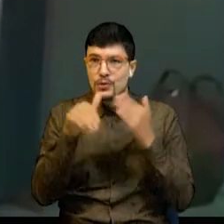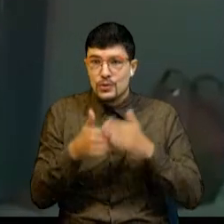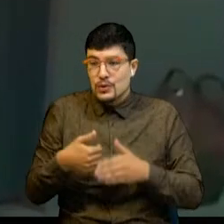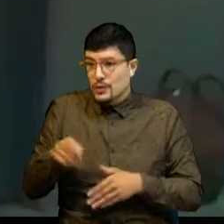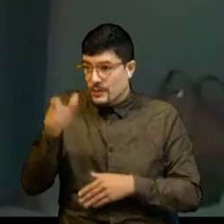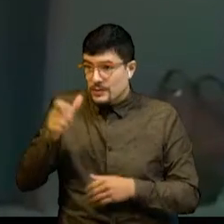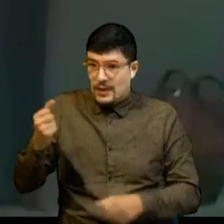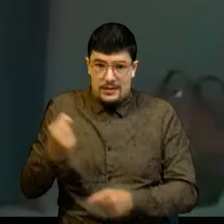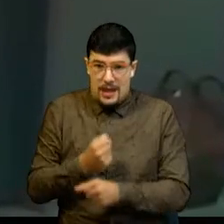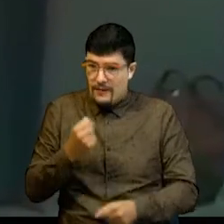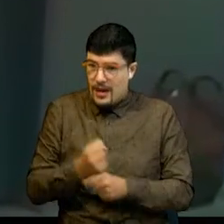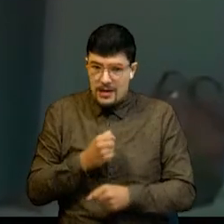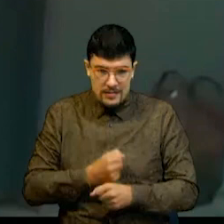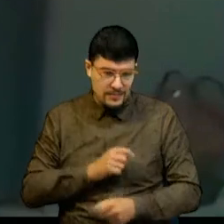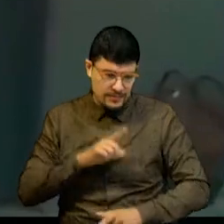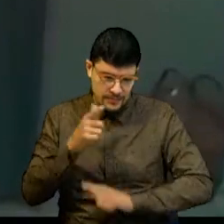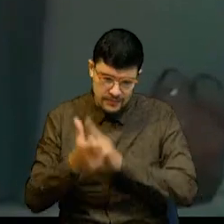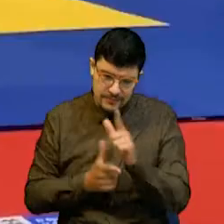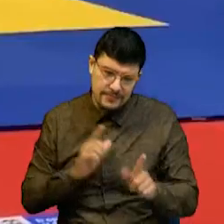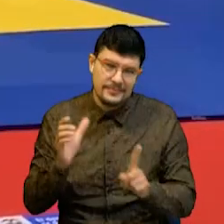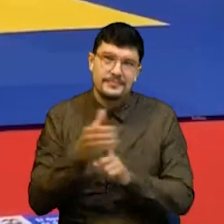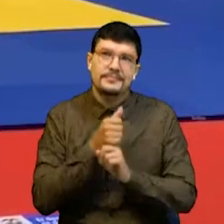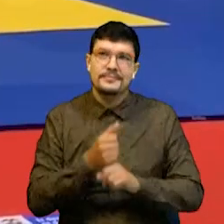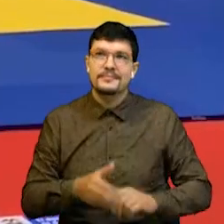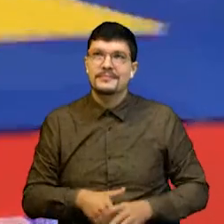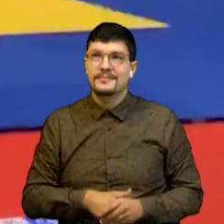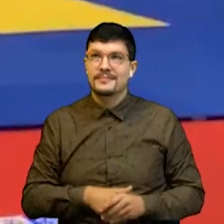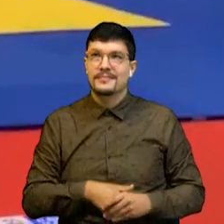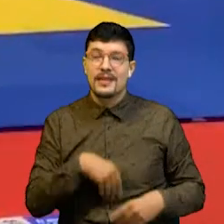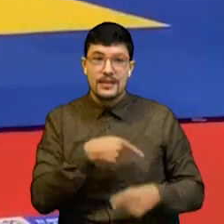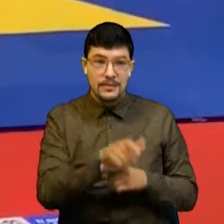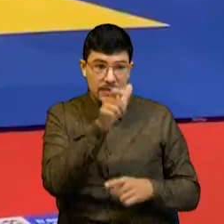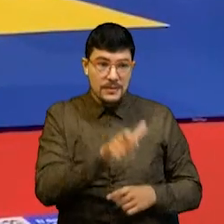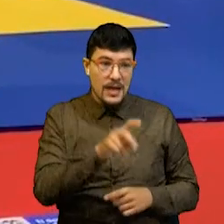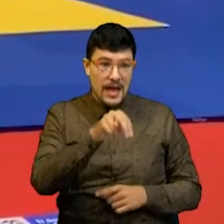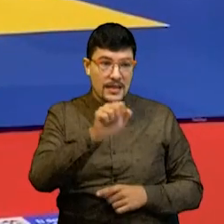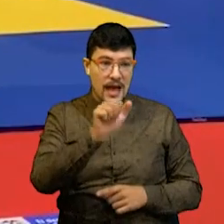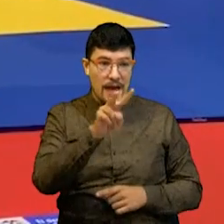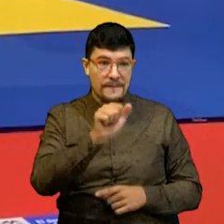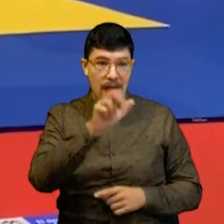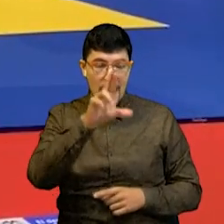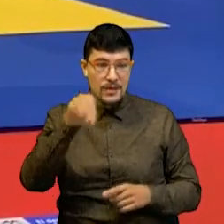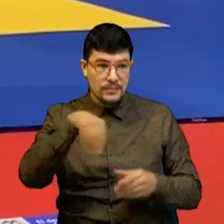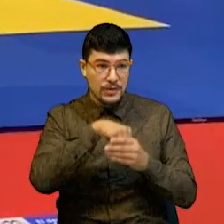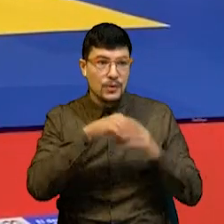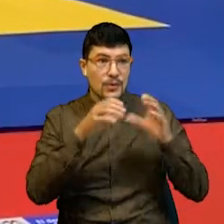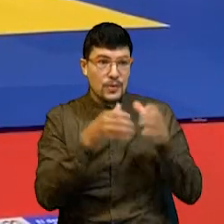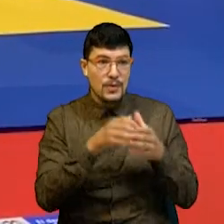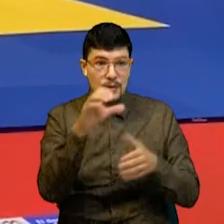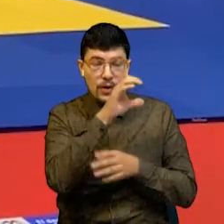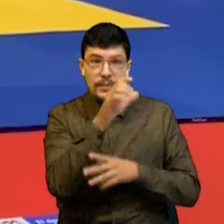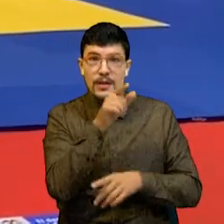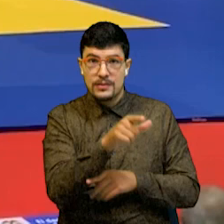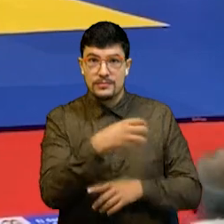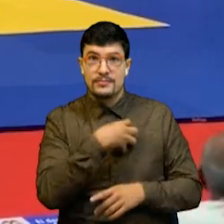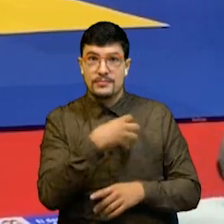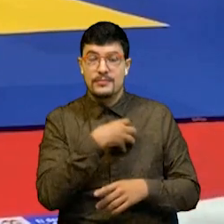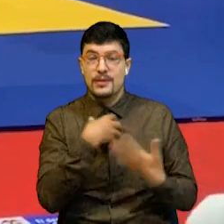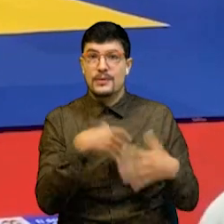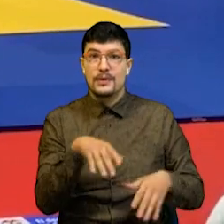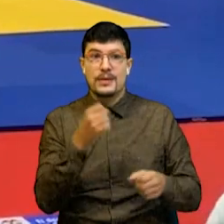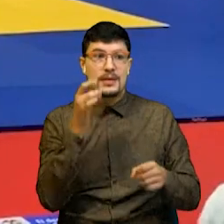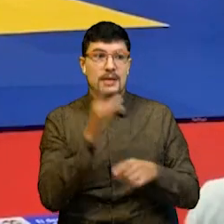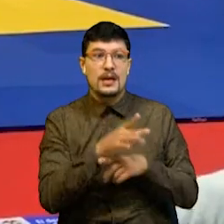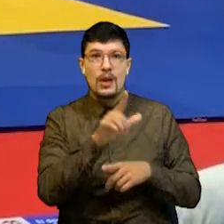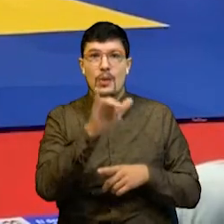trabaja cosecha sus triunfos solos. Navarro, quien es integrante de la Selección Colombia y ha sido campeón suramericano y panamericano, venció